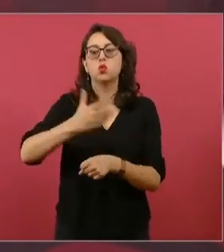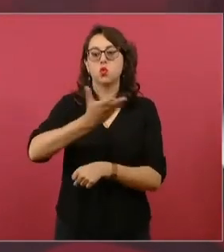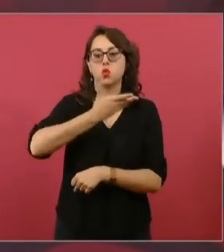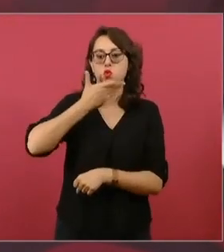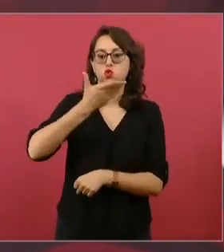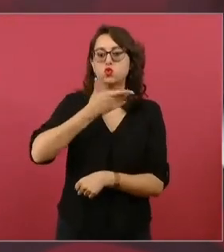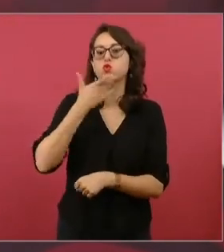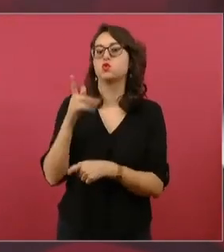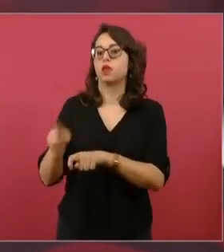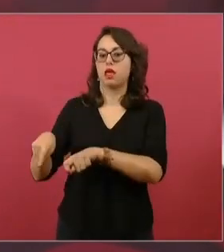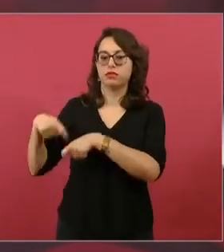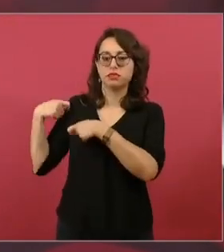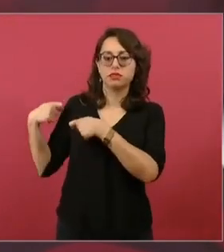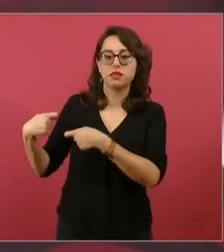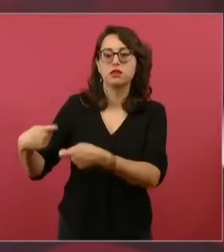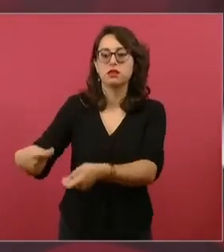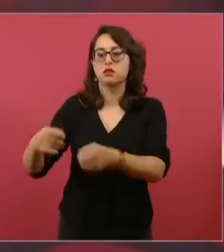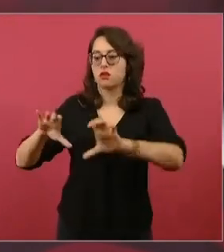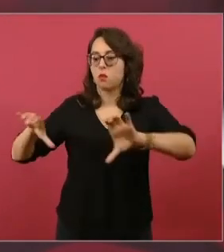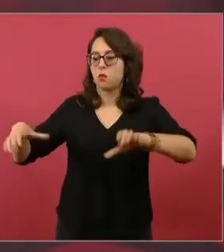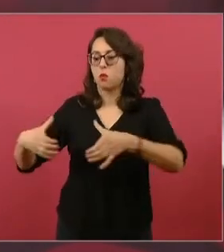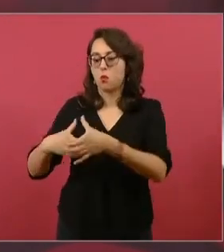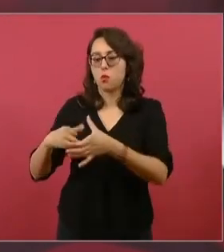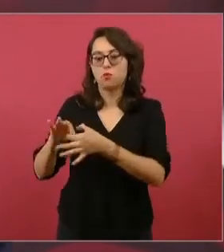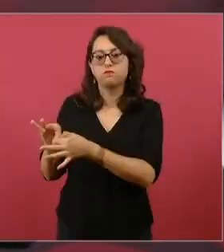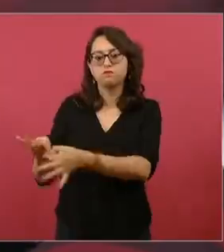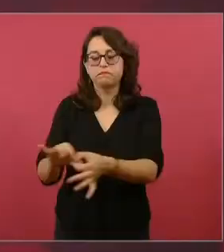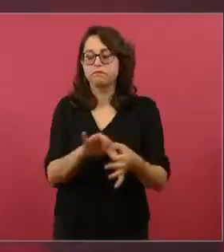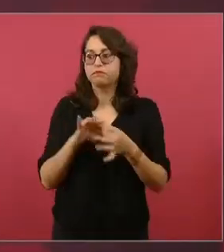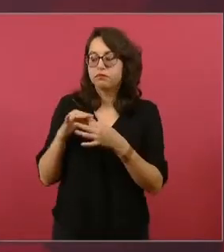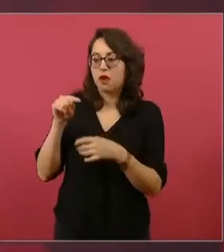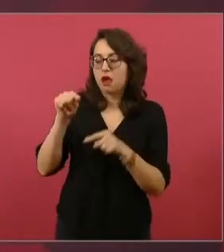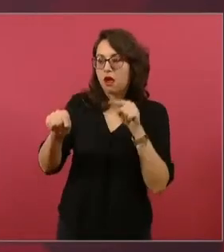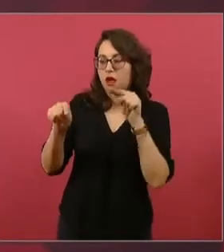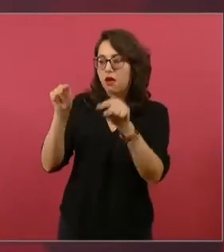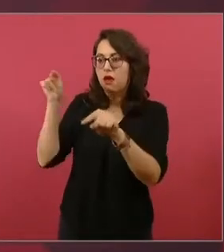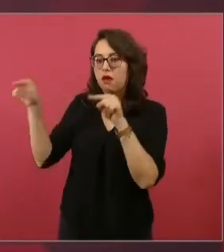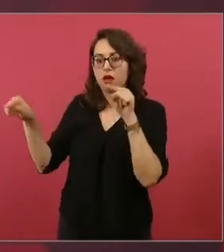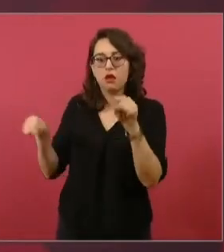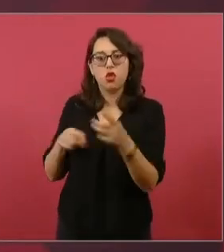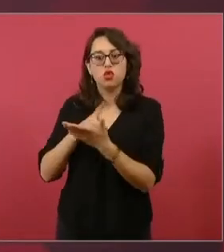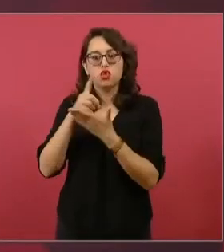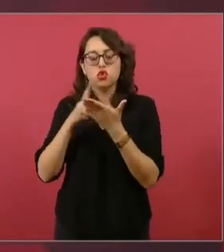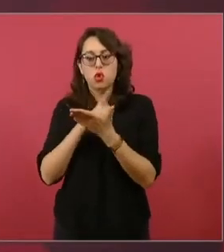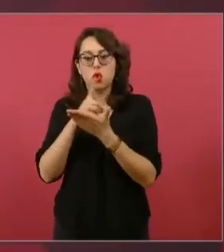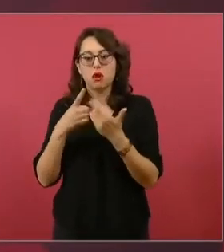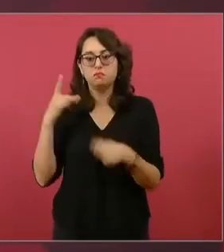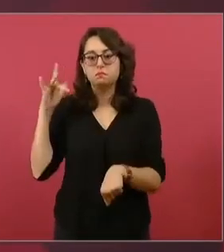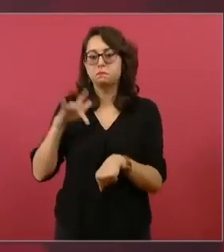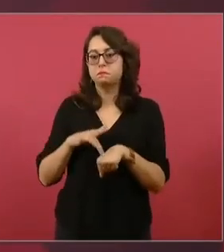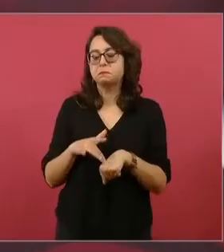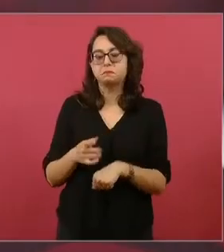la organización social comunitaria, hay menos consumo.